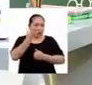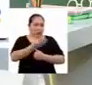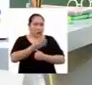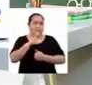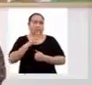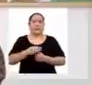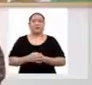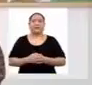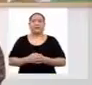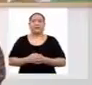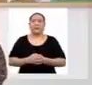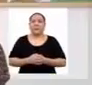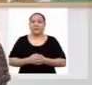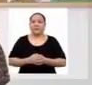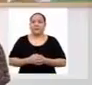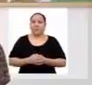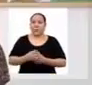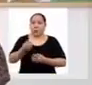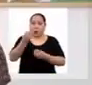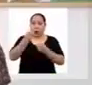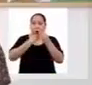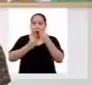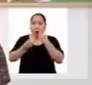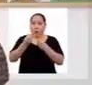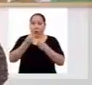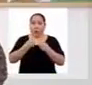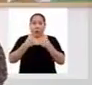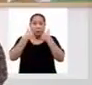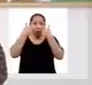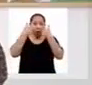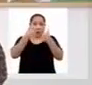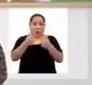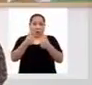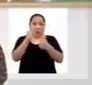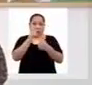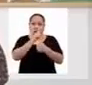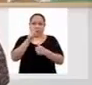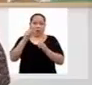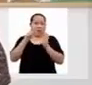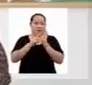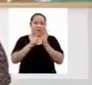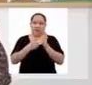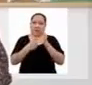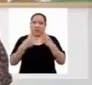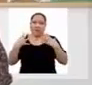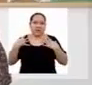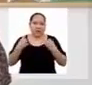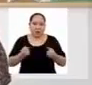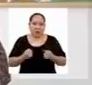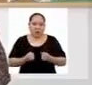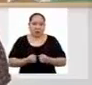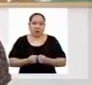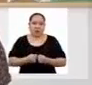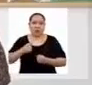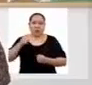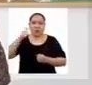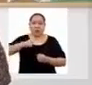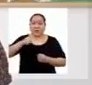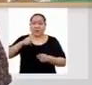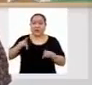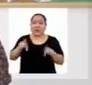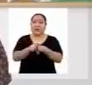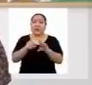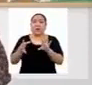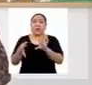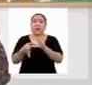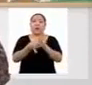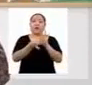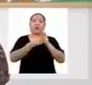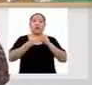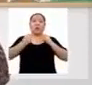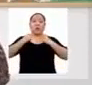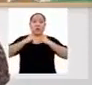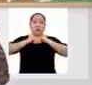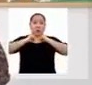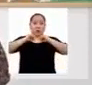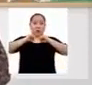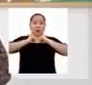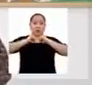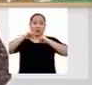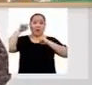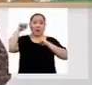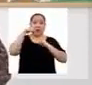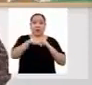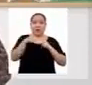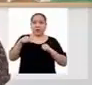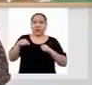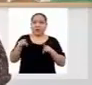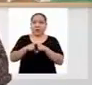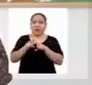ver, comer bien no basta para tener salud. Además, hay que hacer ejercicio, cuyos efectos también